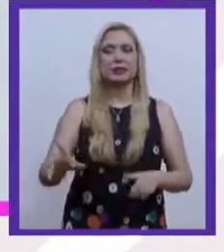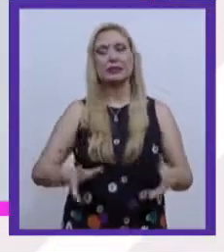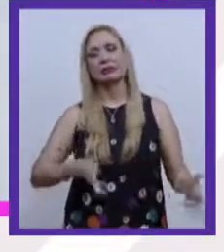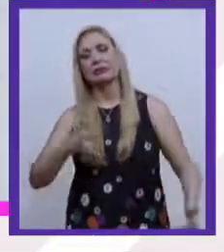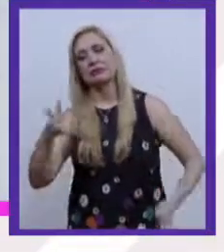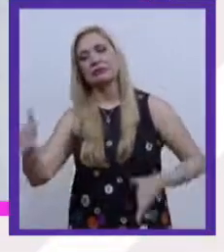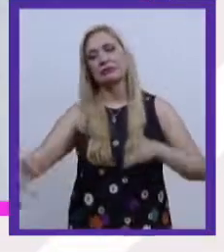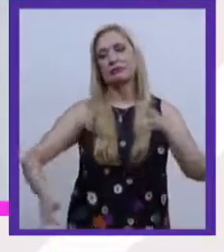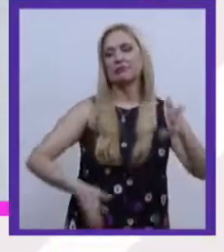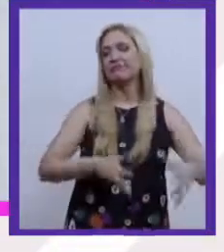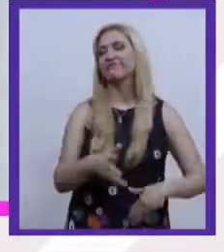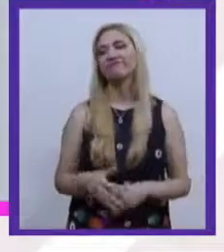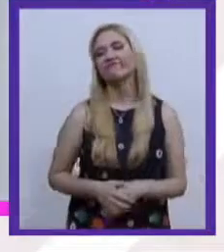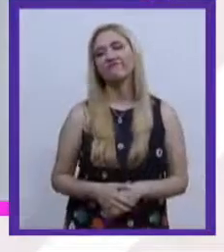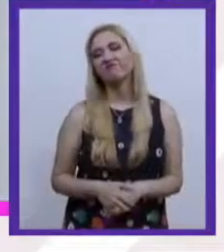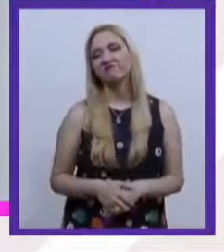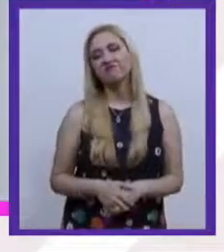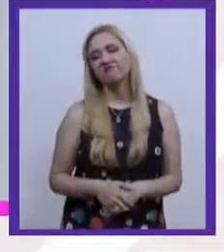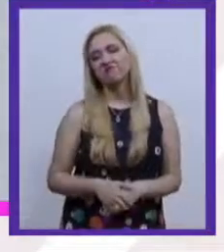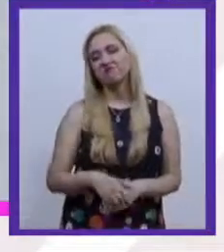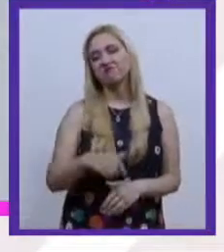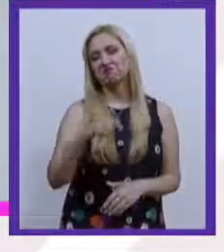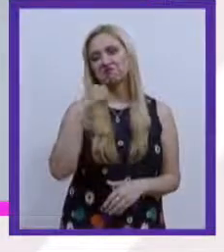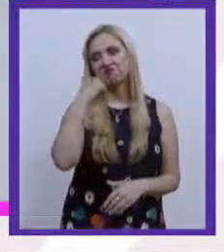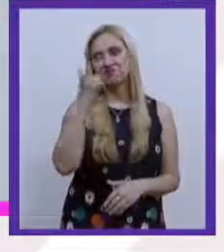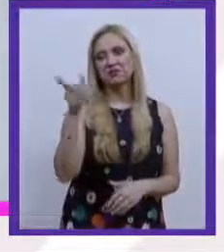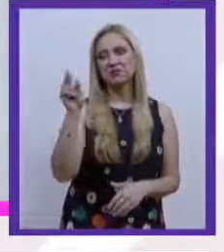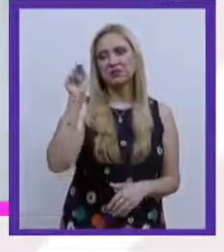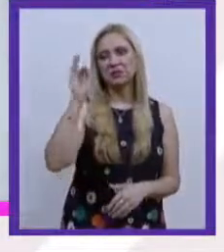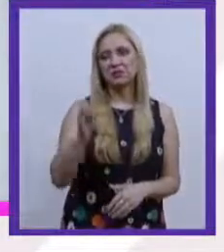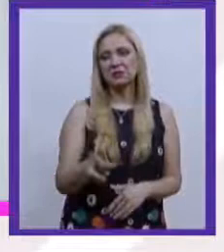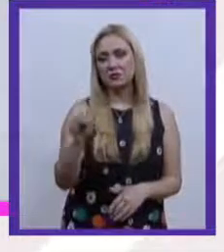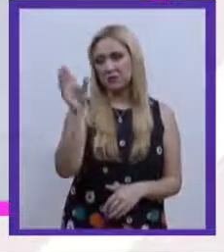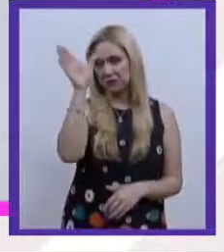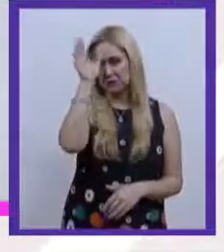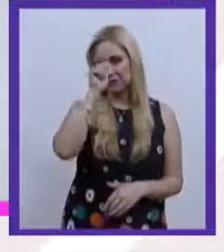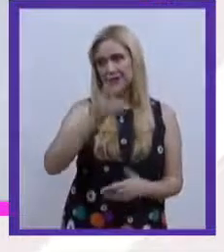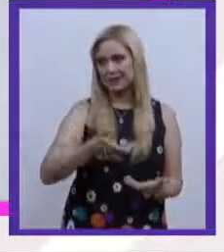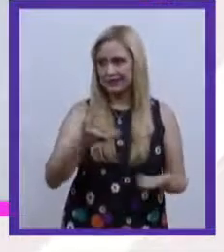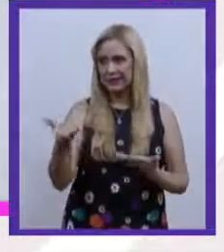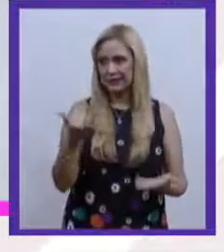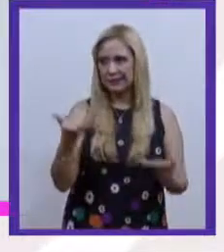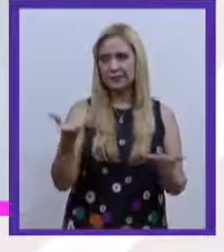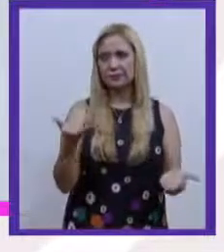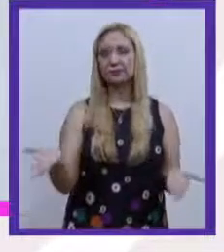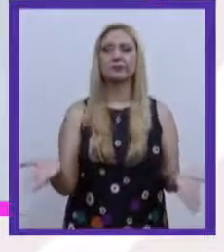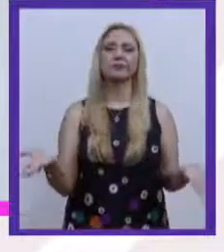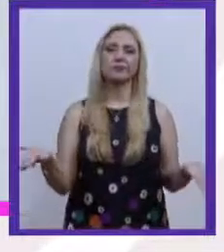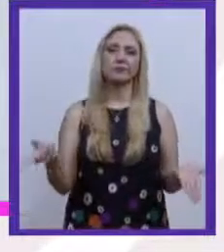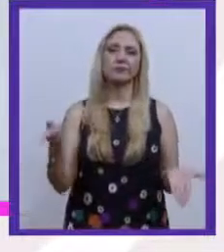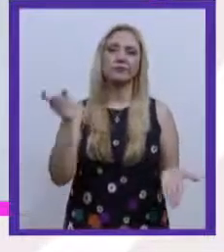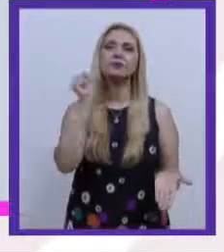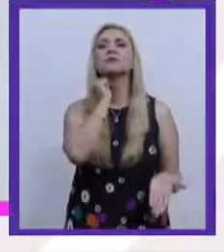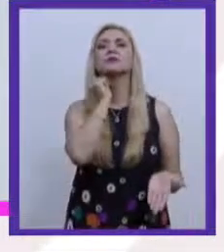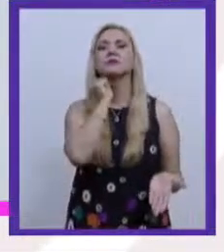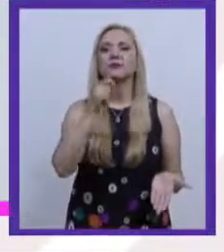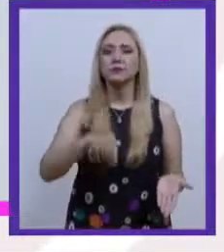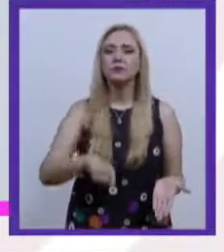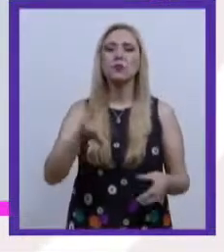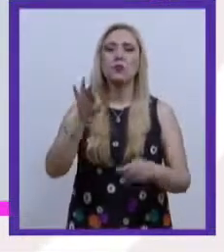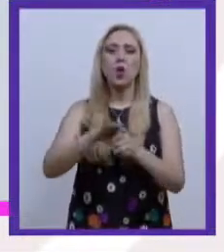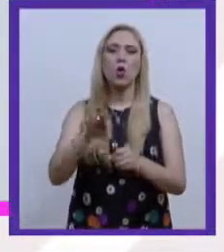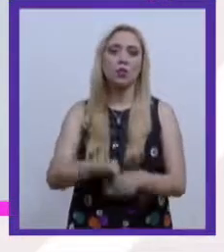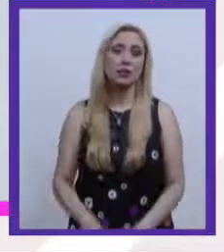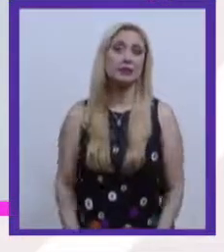Entonces, pues no hemos podido tener un acuerdo, no se ha podido tener un acuerdo para que el Senado ya vote